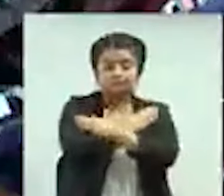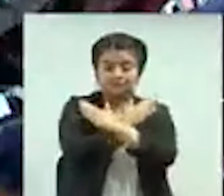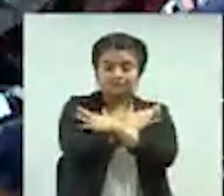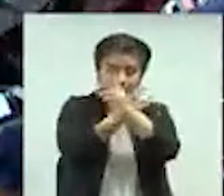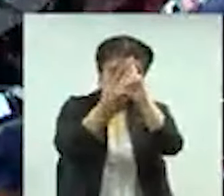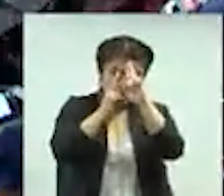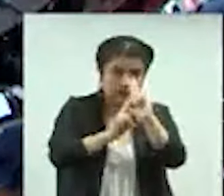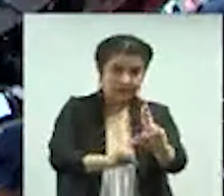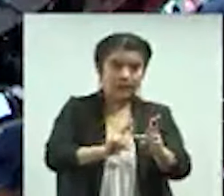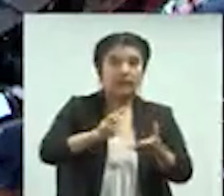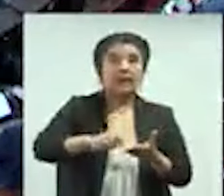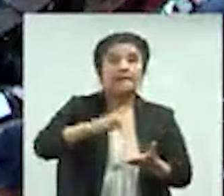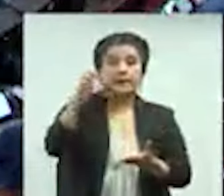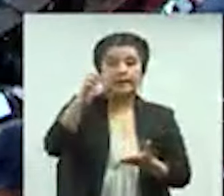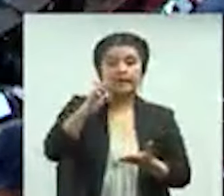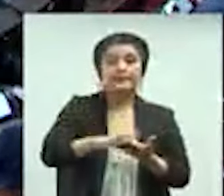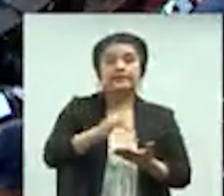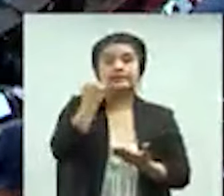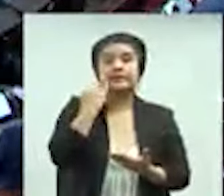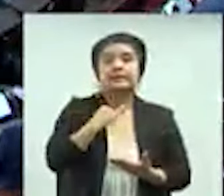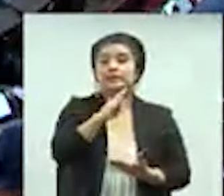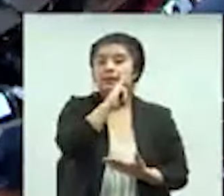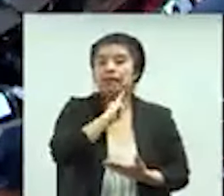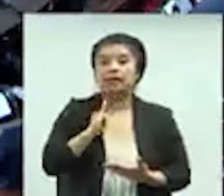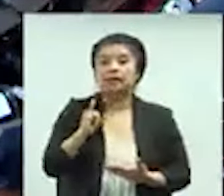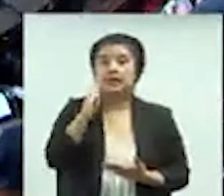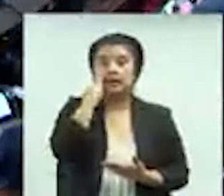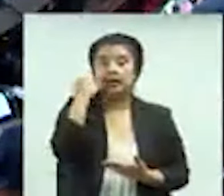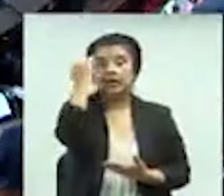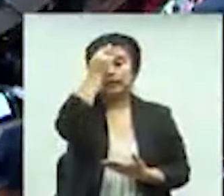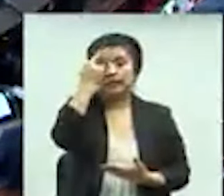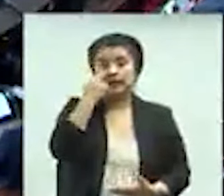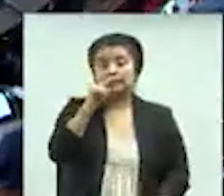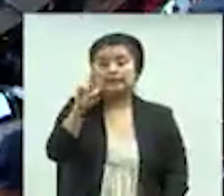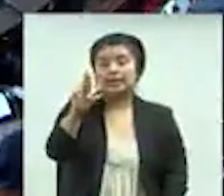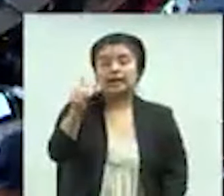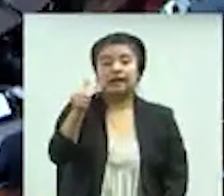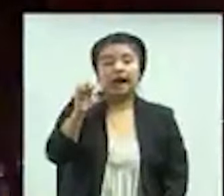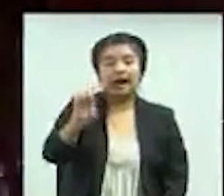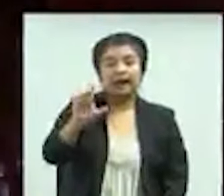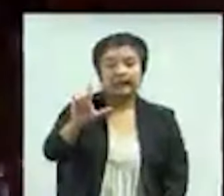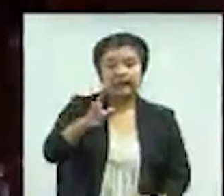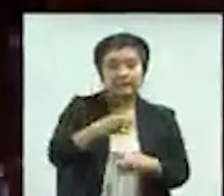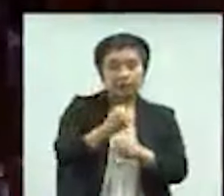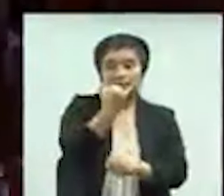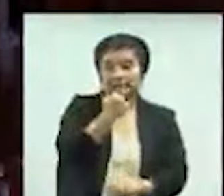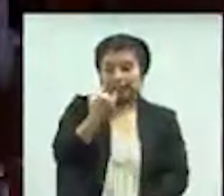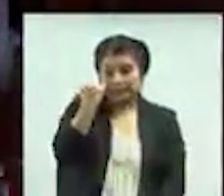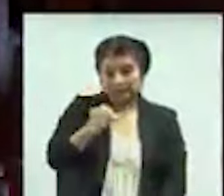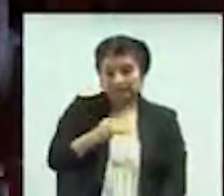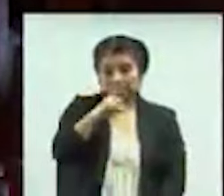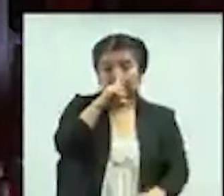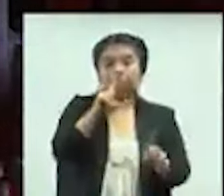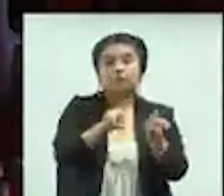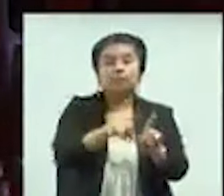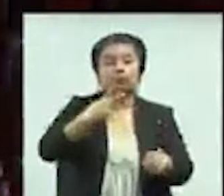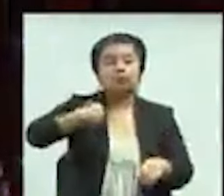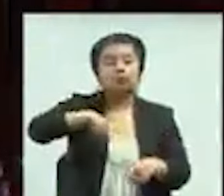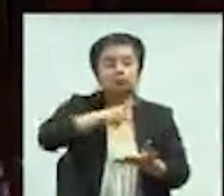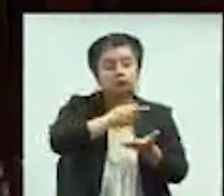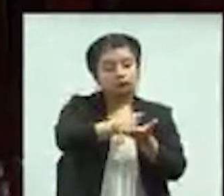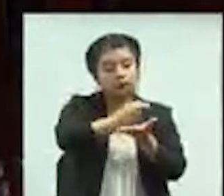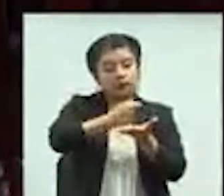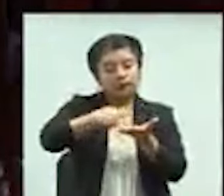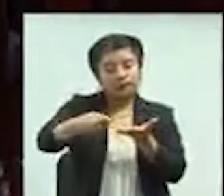respeto que le tenemos al pueblo y a la nación de Israel. Evidentemente, fuimos también firmantes de un